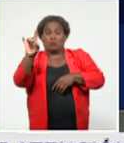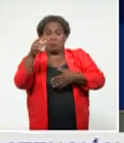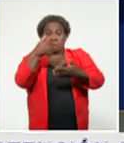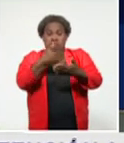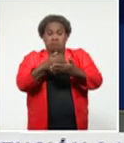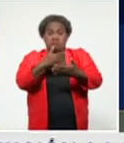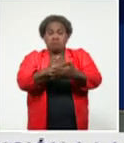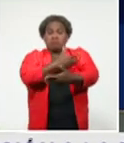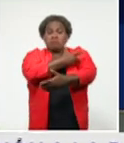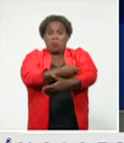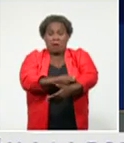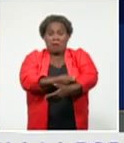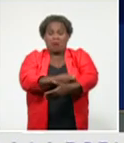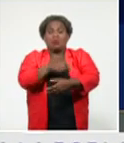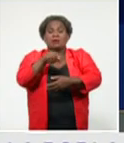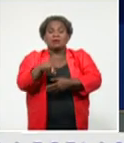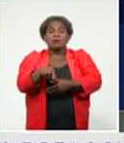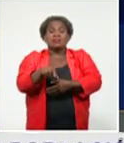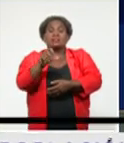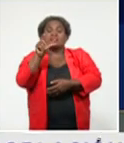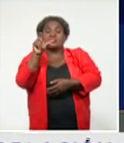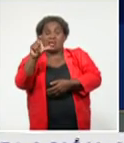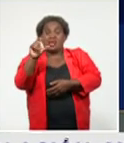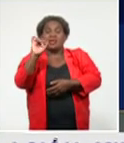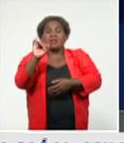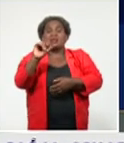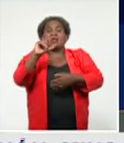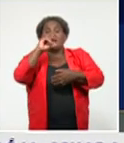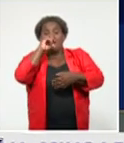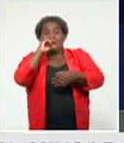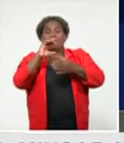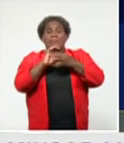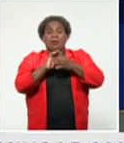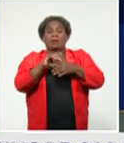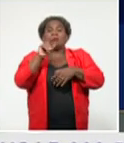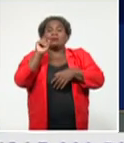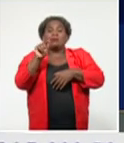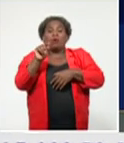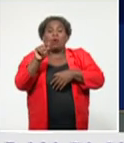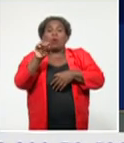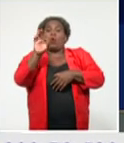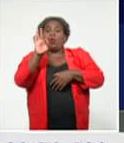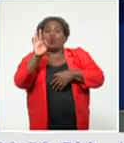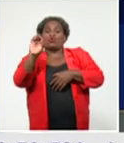del Centro de Ingeniería Molecular con 80 muestras procesadas.